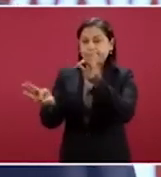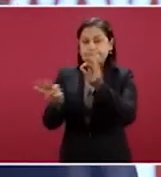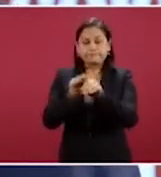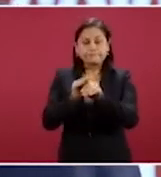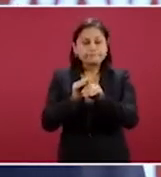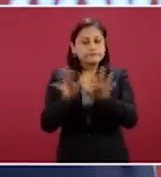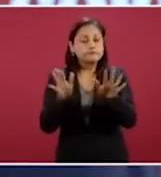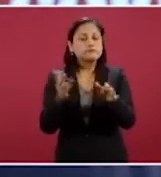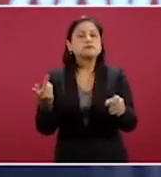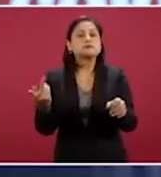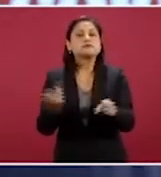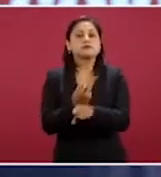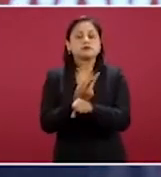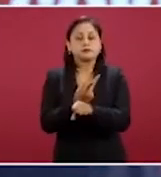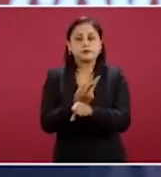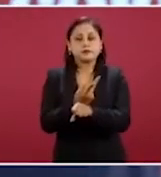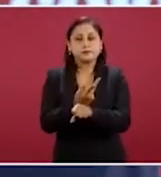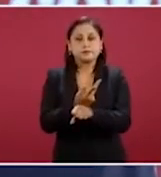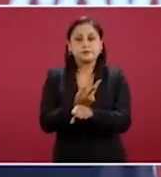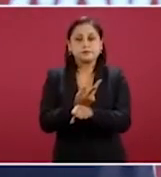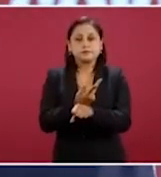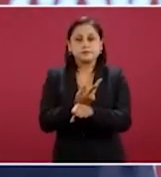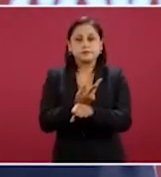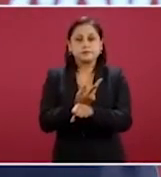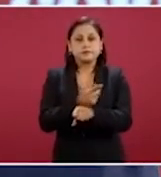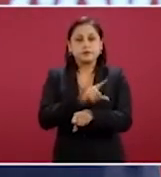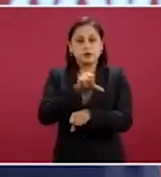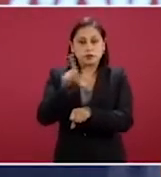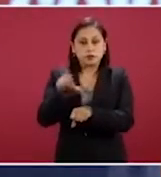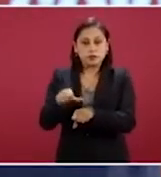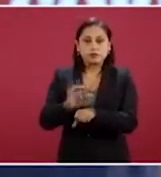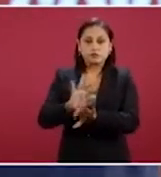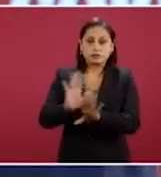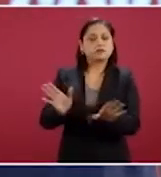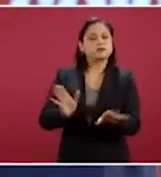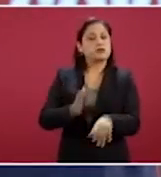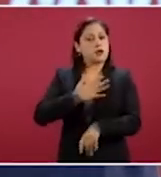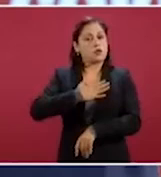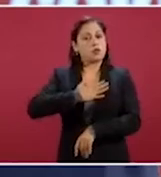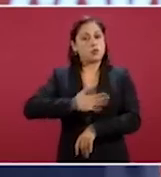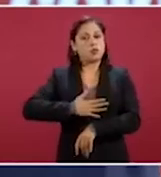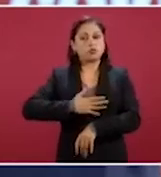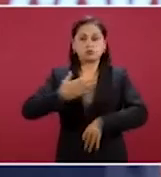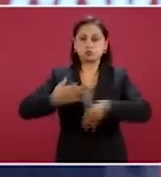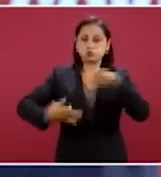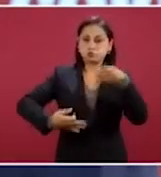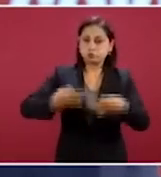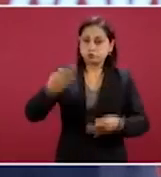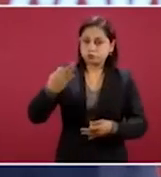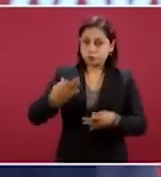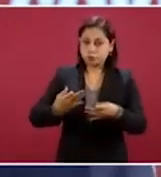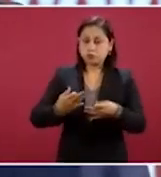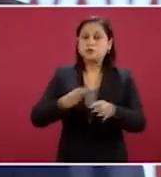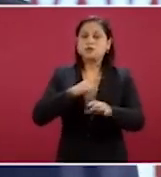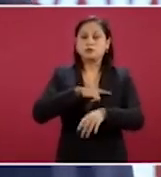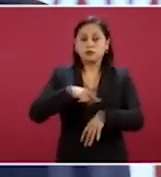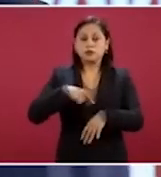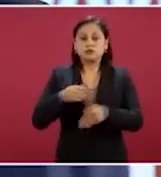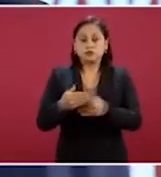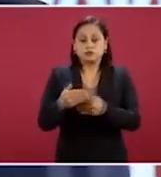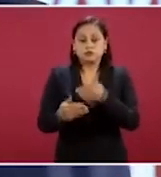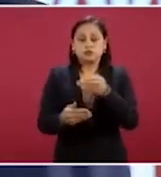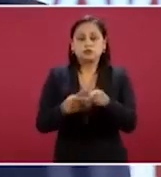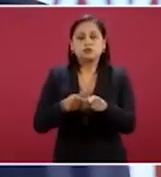que haya justicia estamos trabajando en eso y me falta